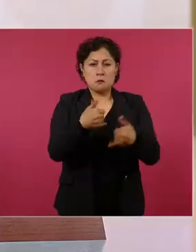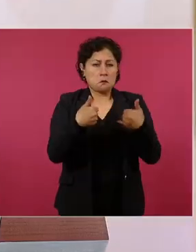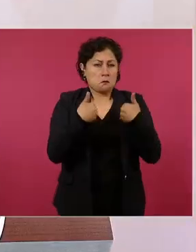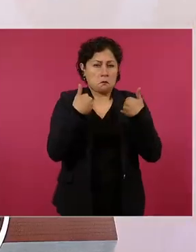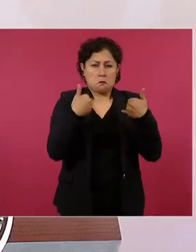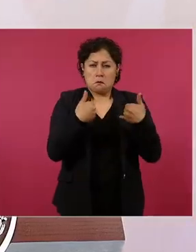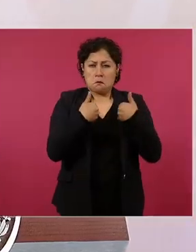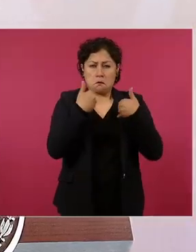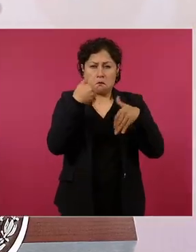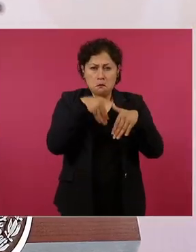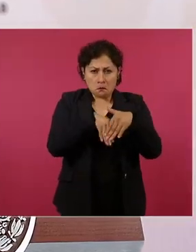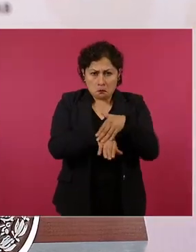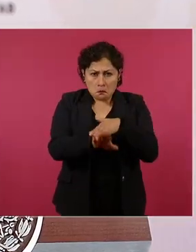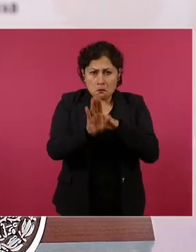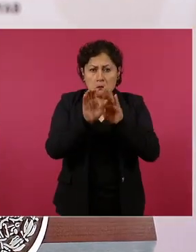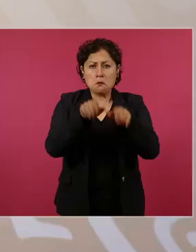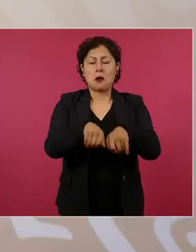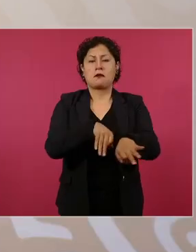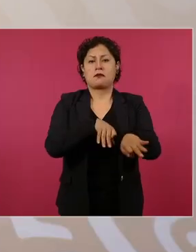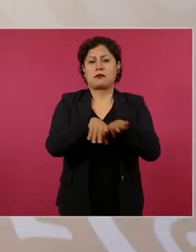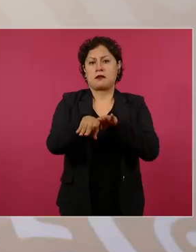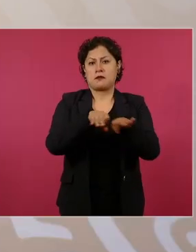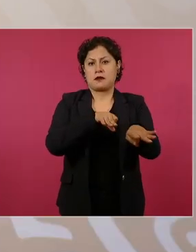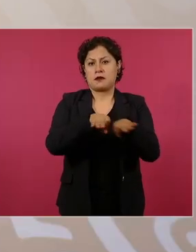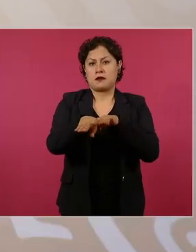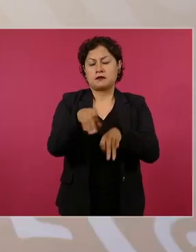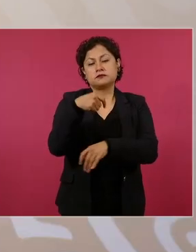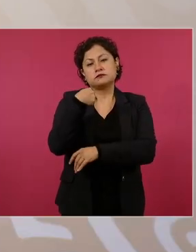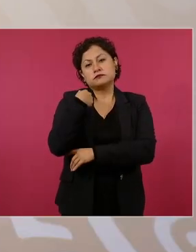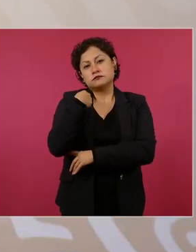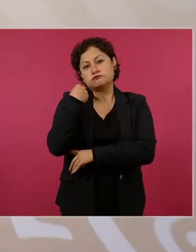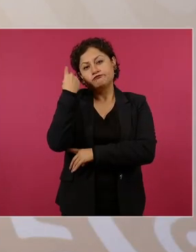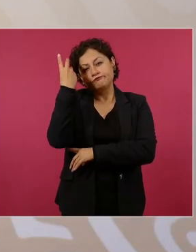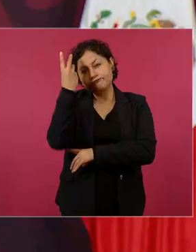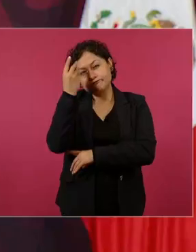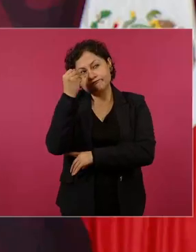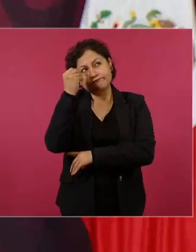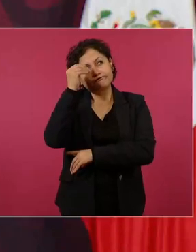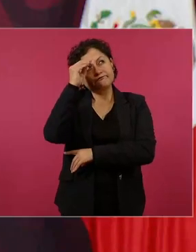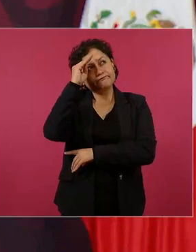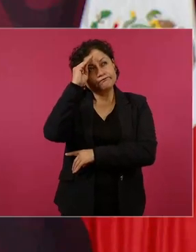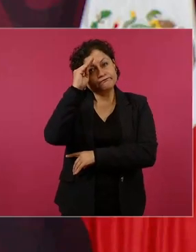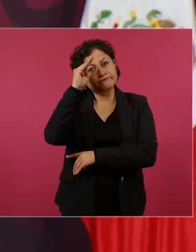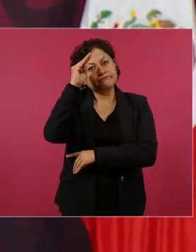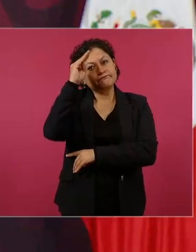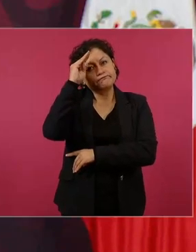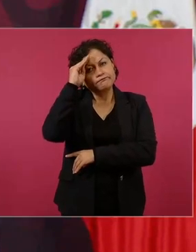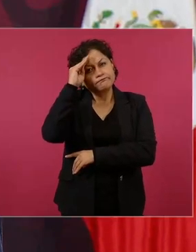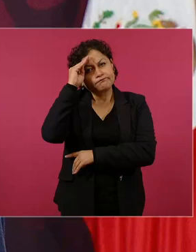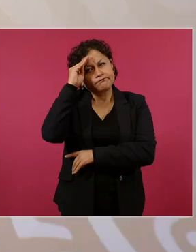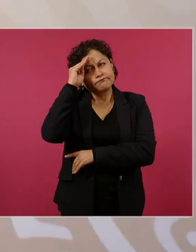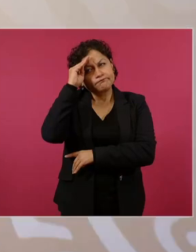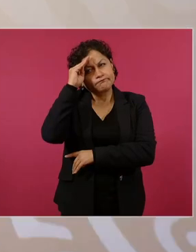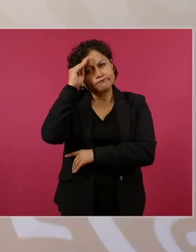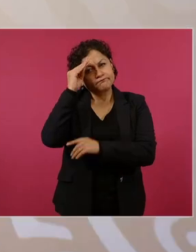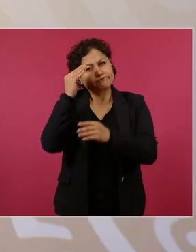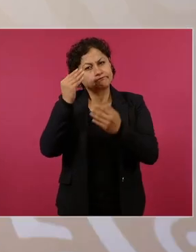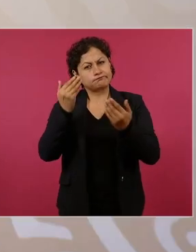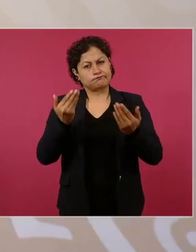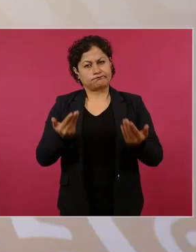Me he puesto a pensar y hasta lo escribí, si lo sabía